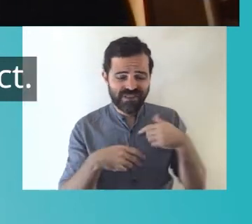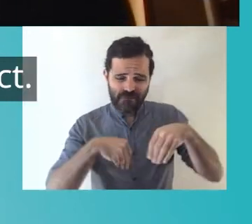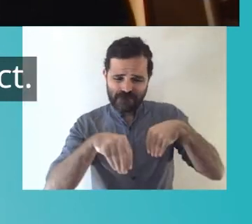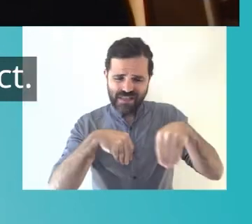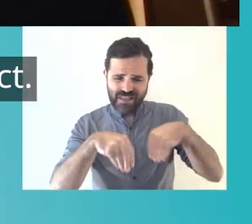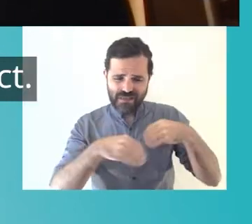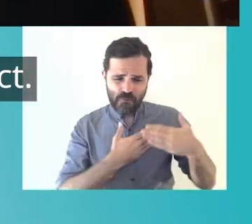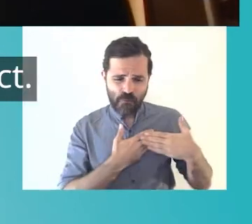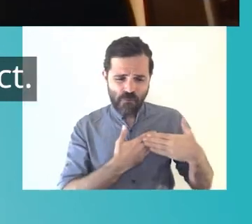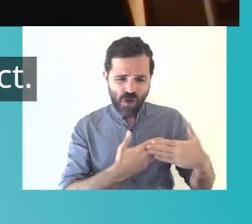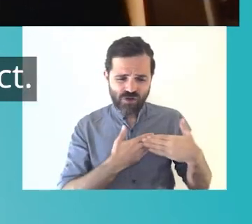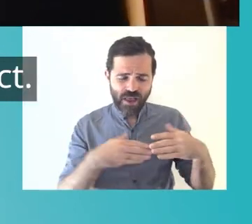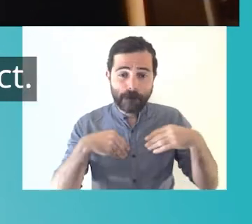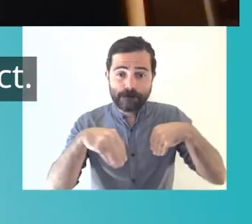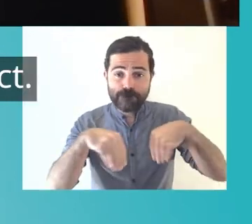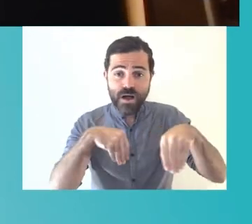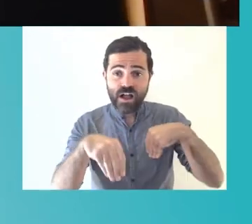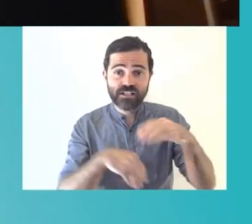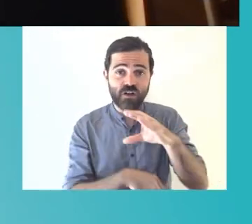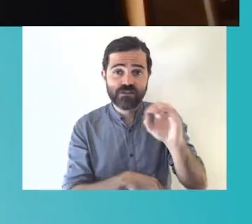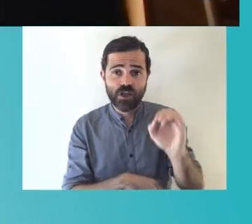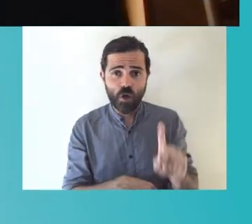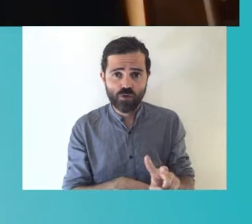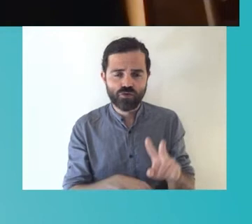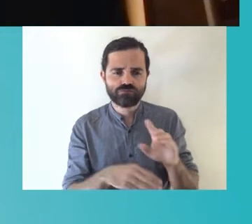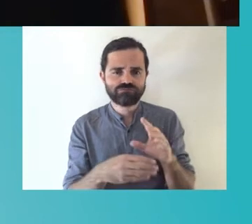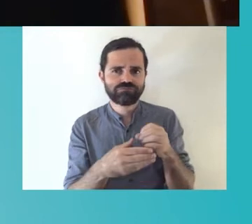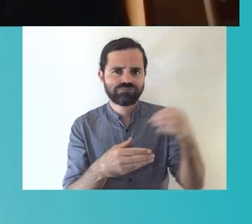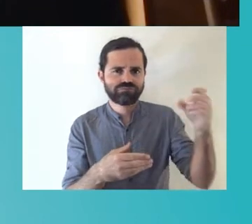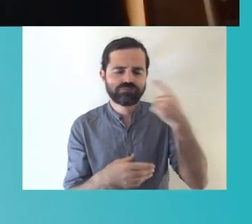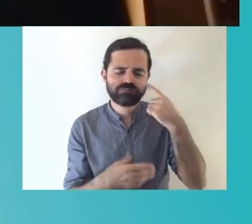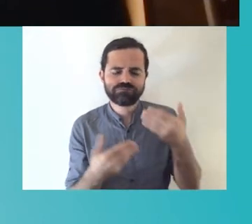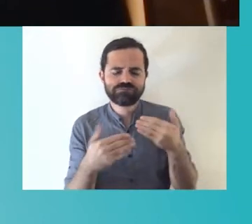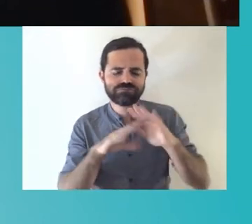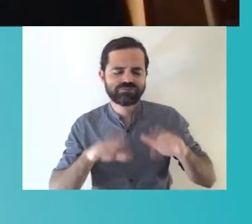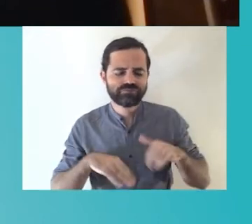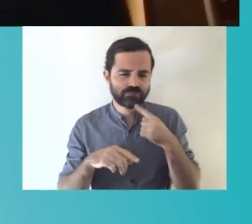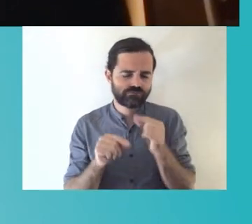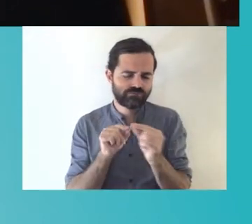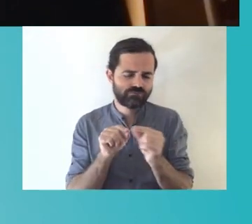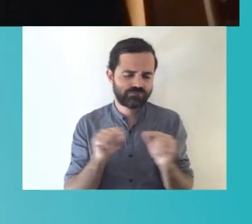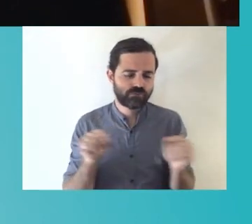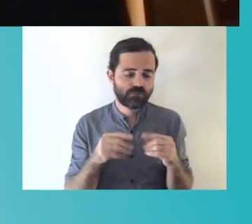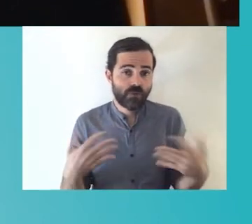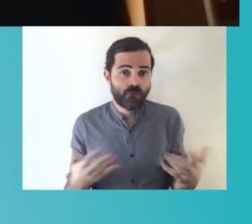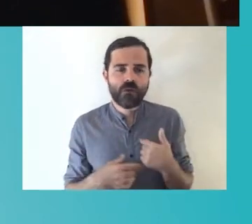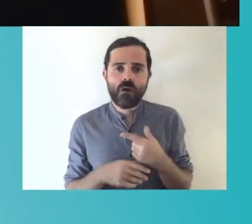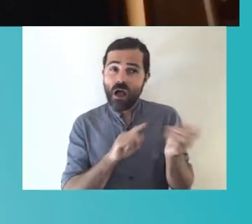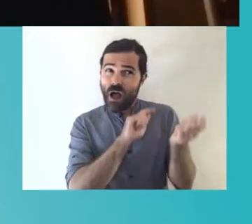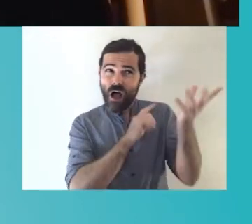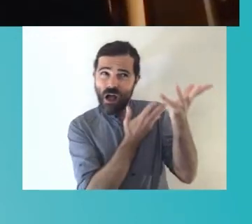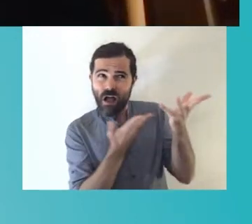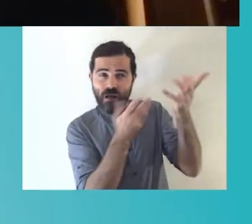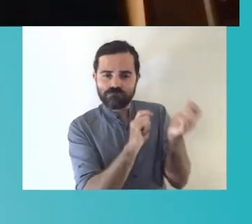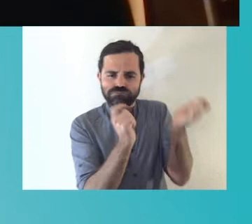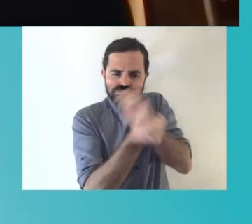impacto. Uno de los principales mecanismos en la lucha climática son los mercados de carbono. Podemos deducir cómo estos mercados han fallado por el hecho de